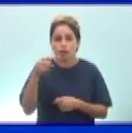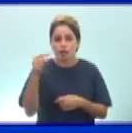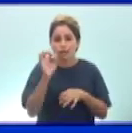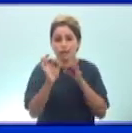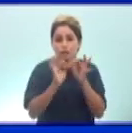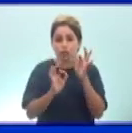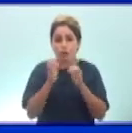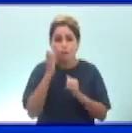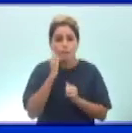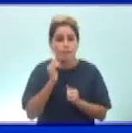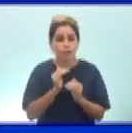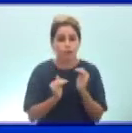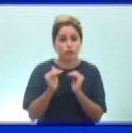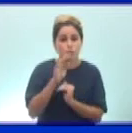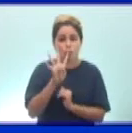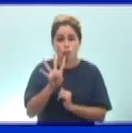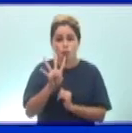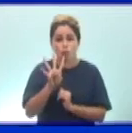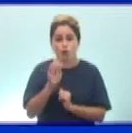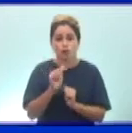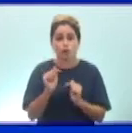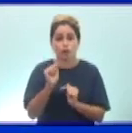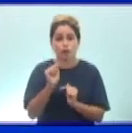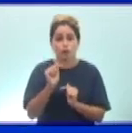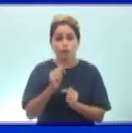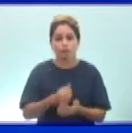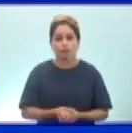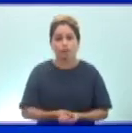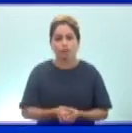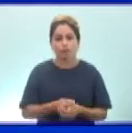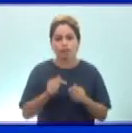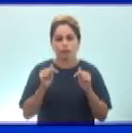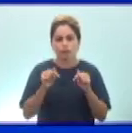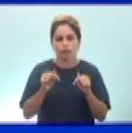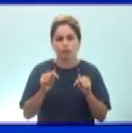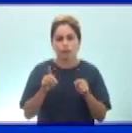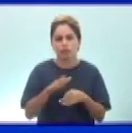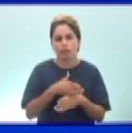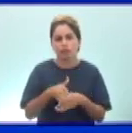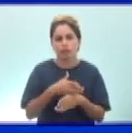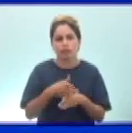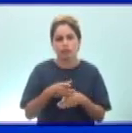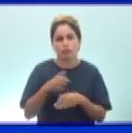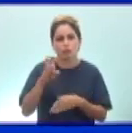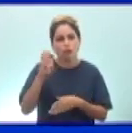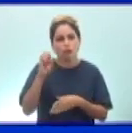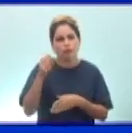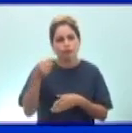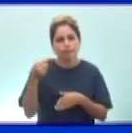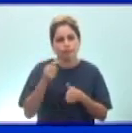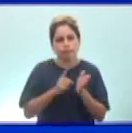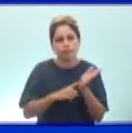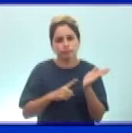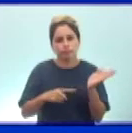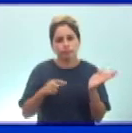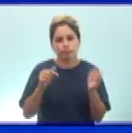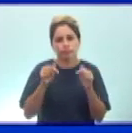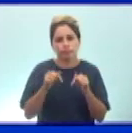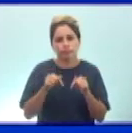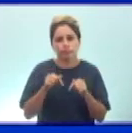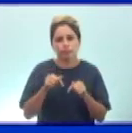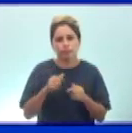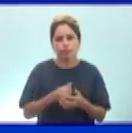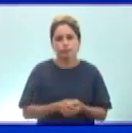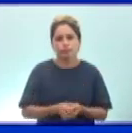nivel y pasaríamos al 4s2. Esta sería la distribución electrónica del átomo de calcio y pudiéramos representarlo de